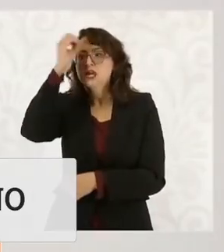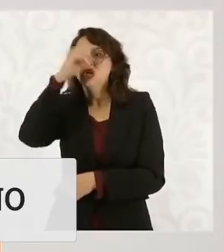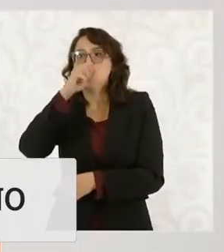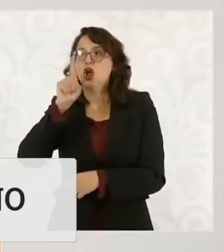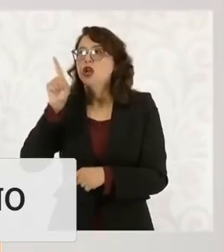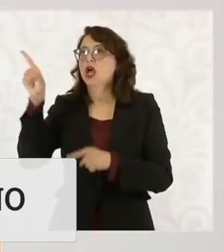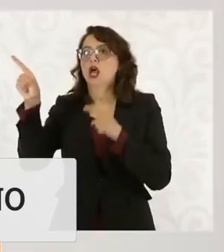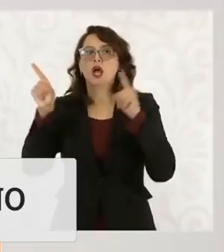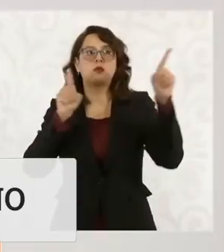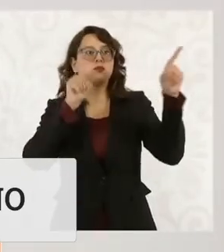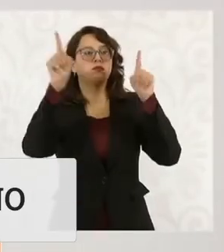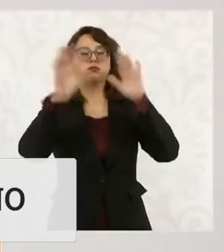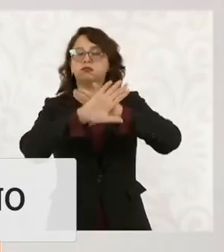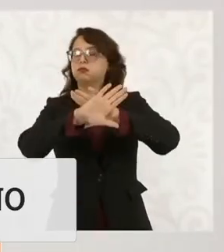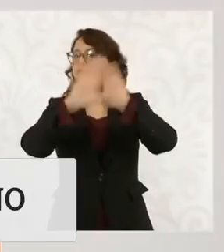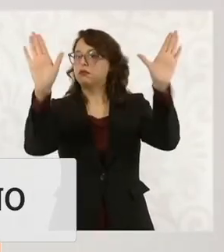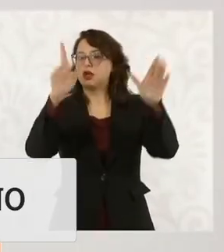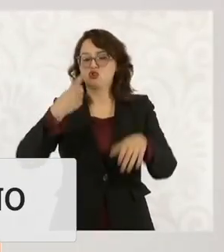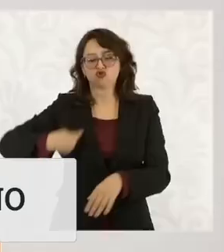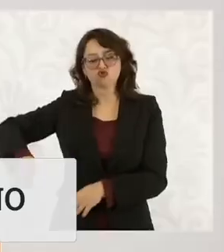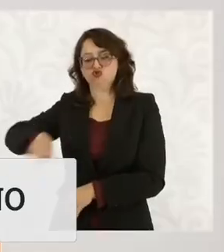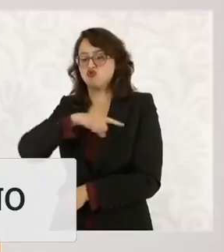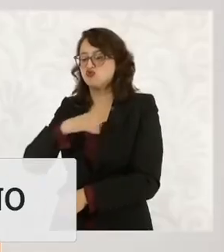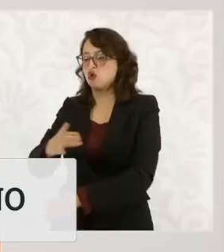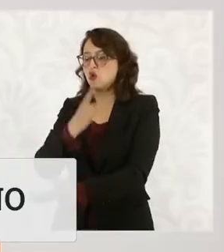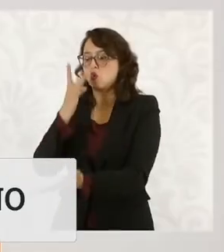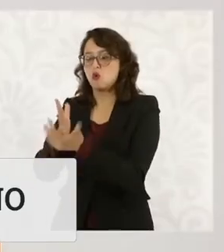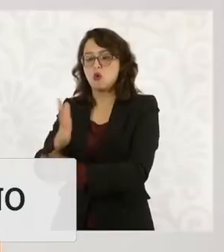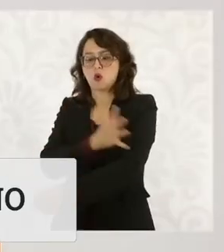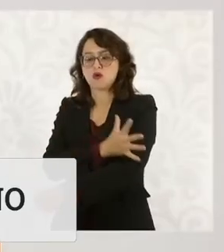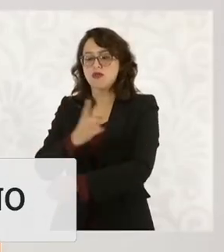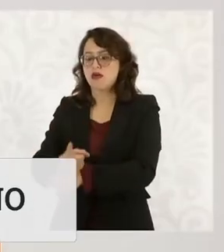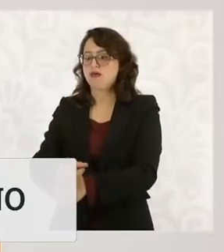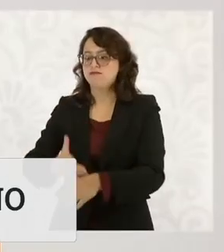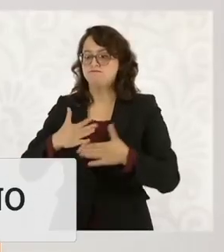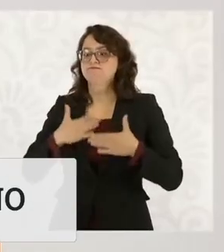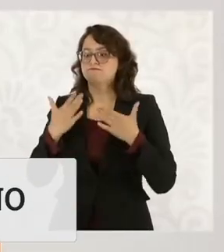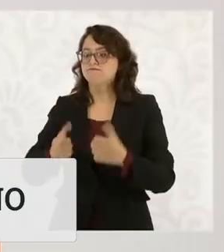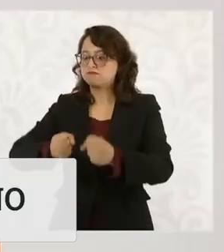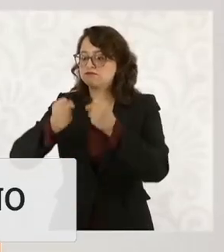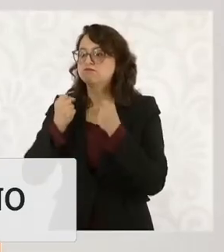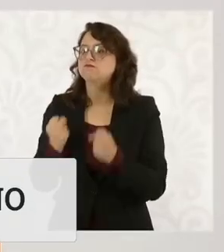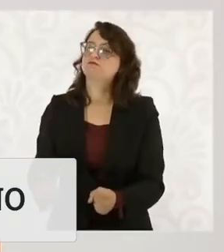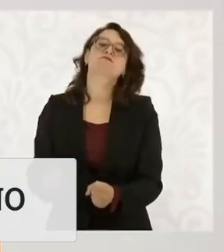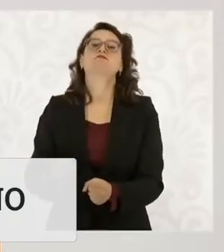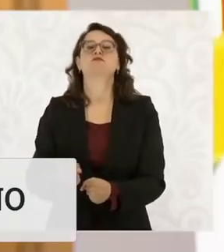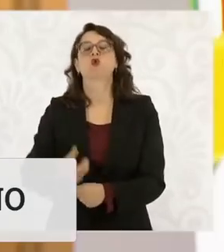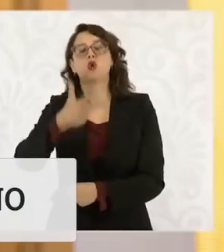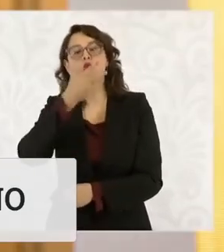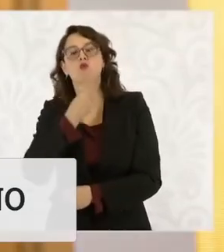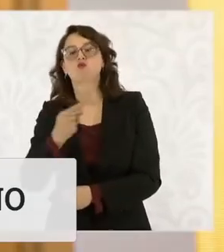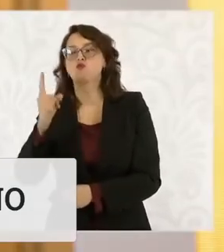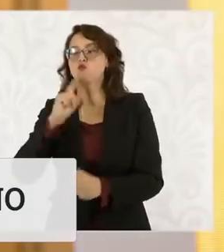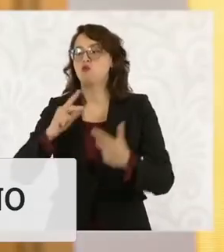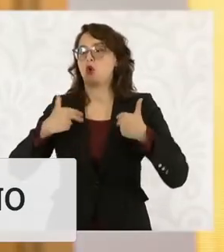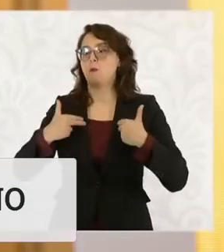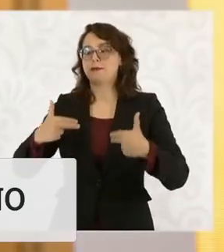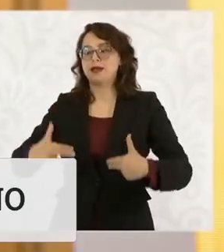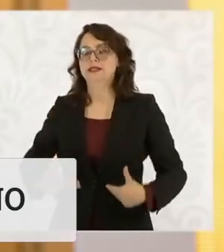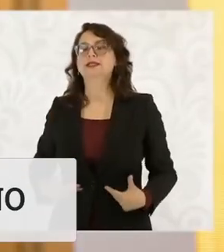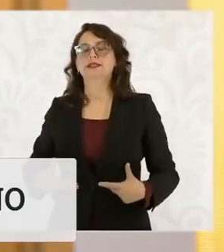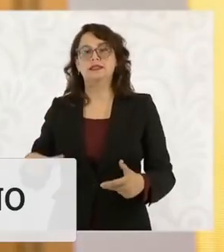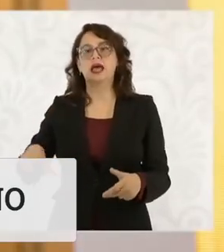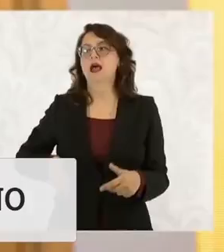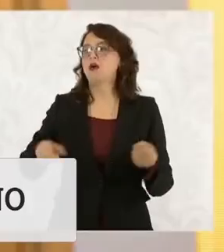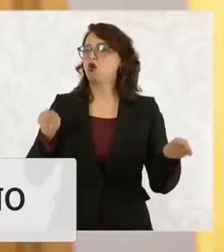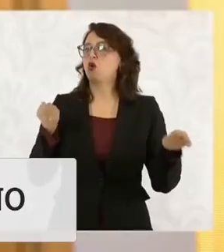ella, solo nuestra honestidad, convicción y certeza de que las y los humanistas sabemos gobernar